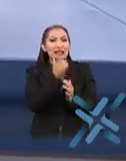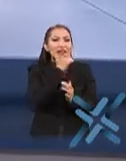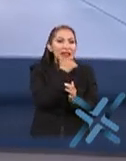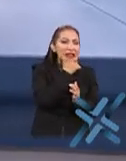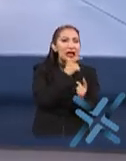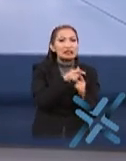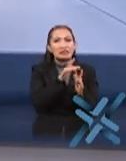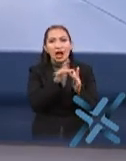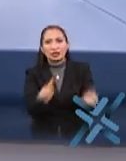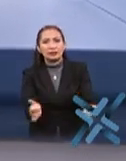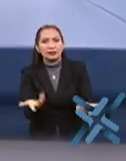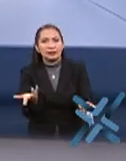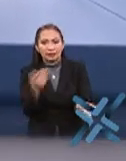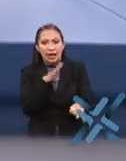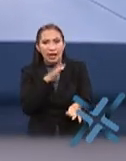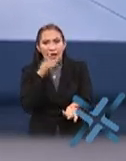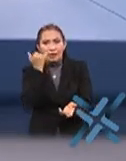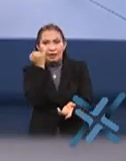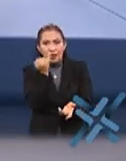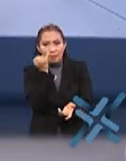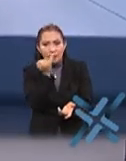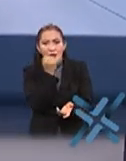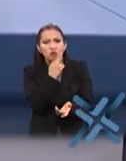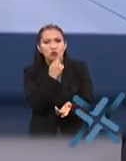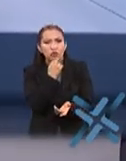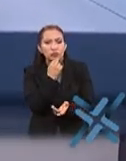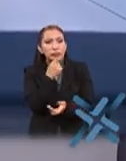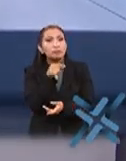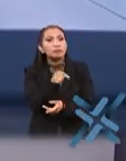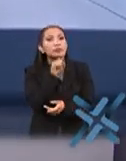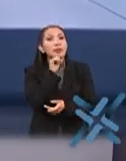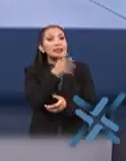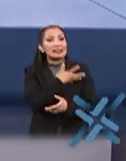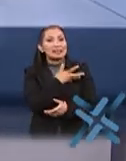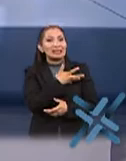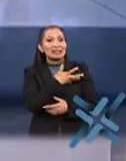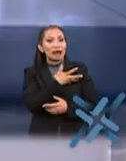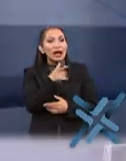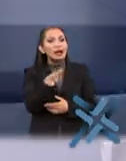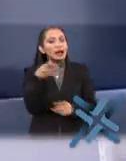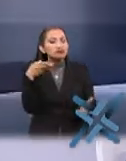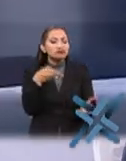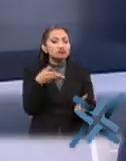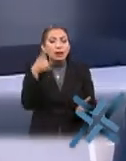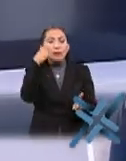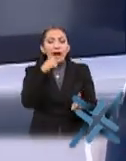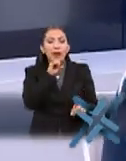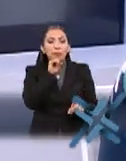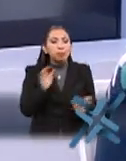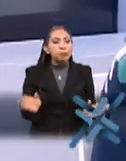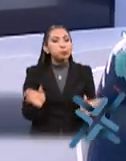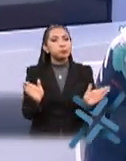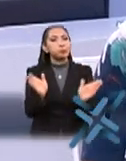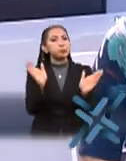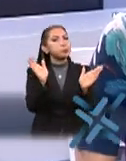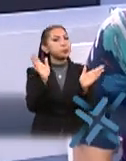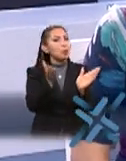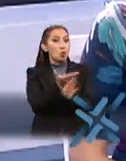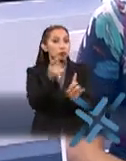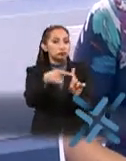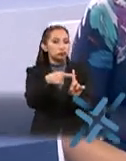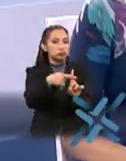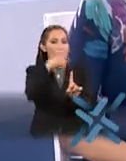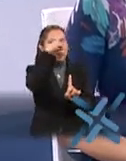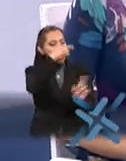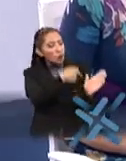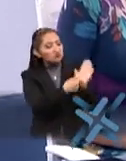inglés y en francés, y están generalmente dedicadas a promover aspectos muy positivos